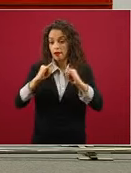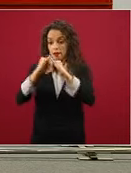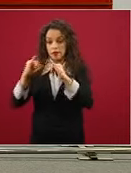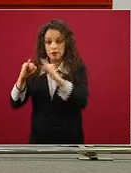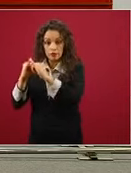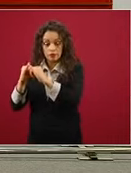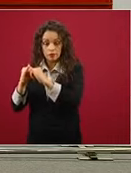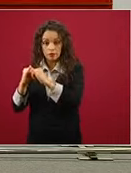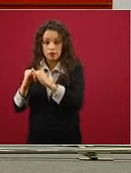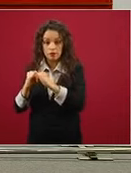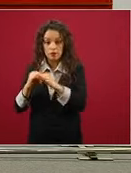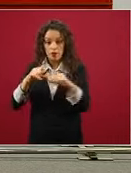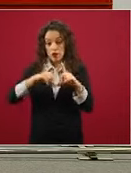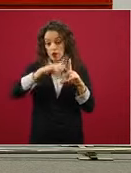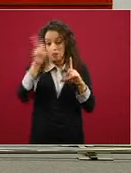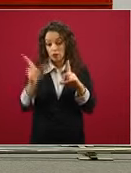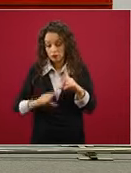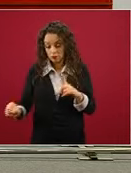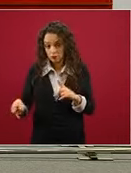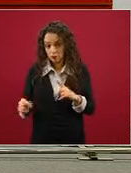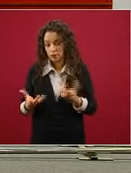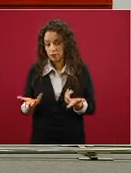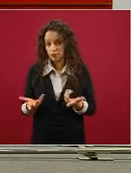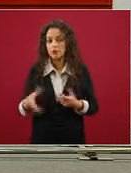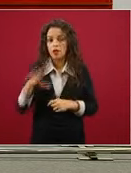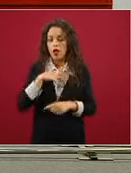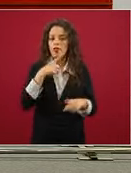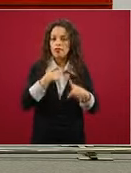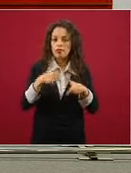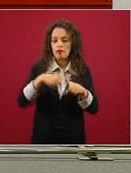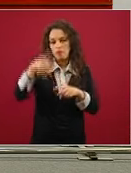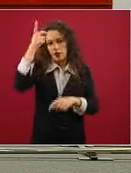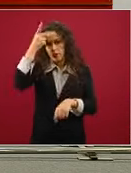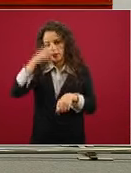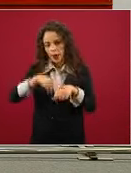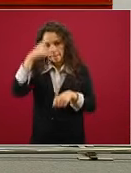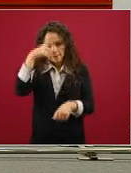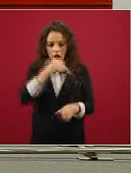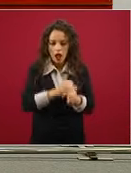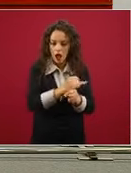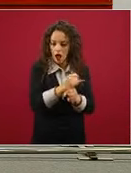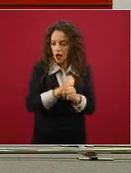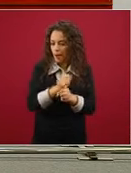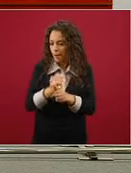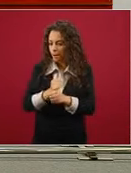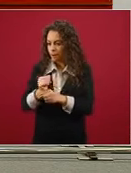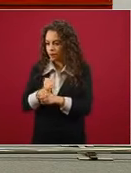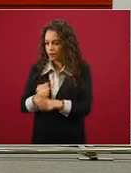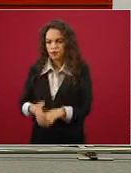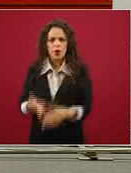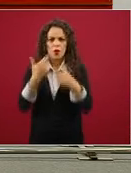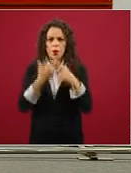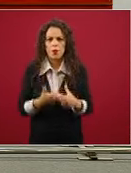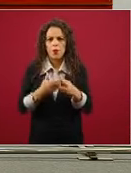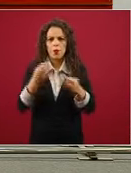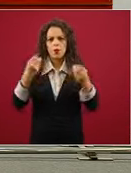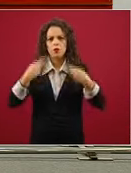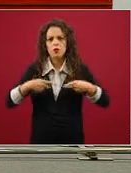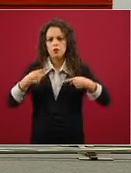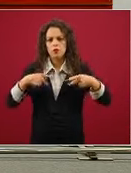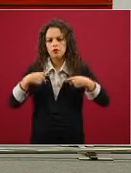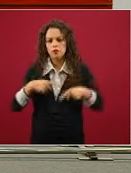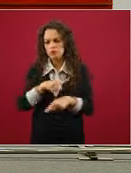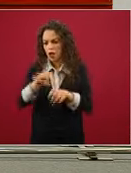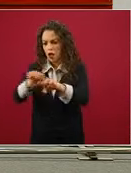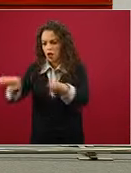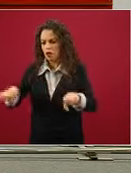salud, tienen direcciones de investigación y una proporción importante de personas que están en el Sistema Nacional de